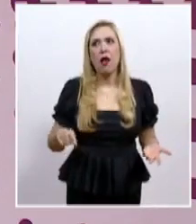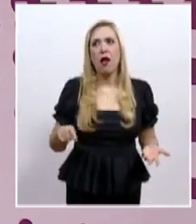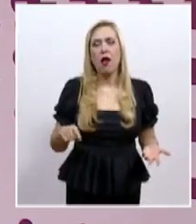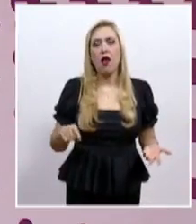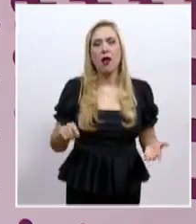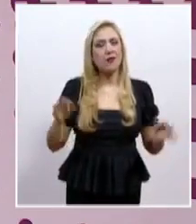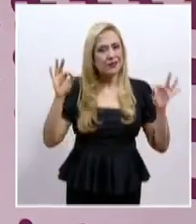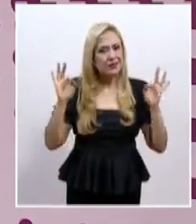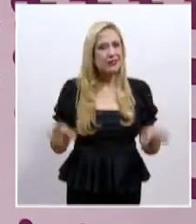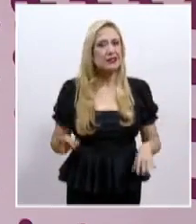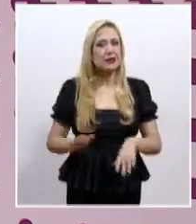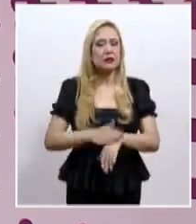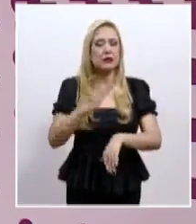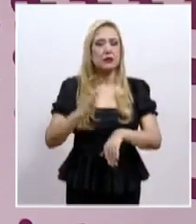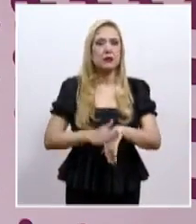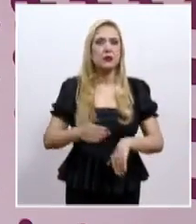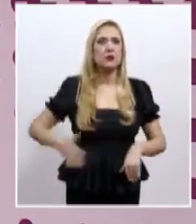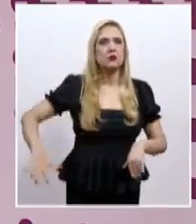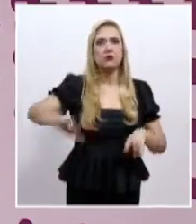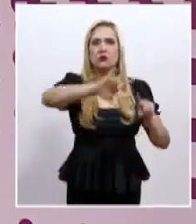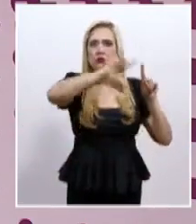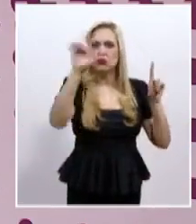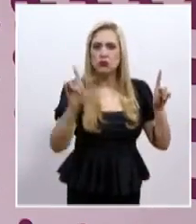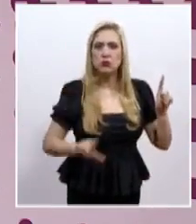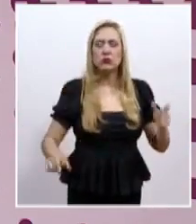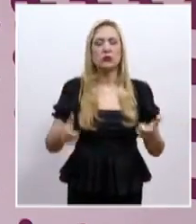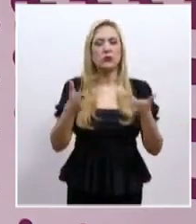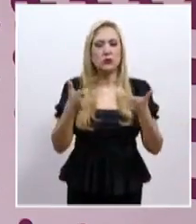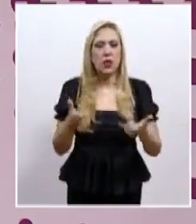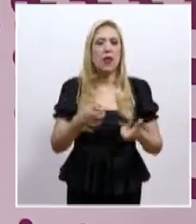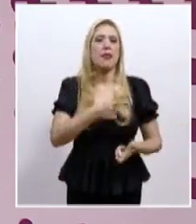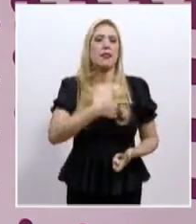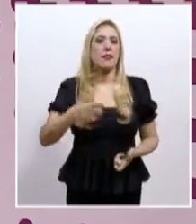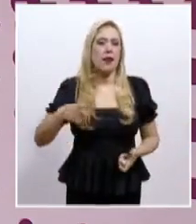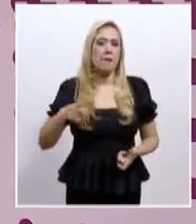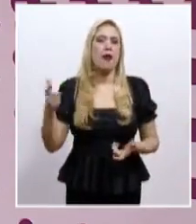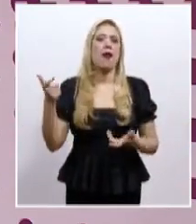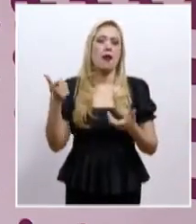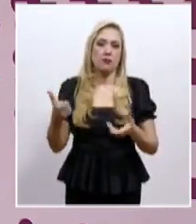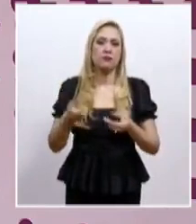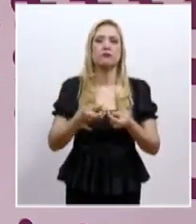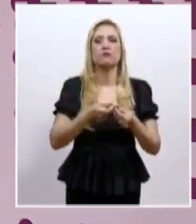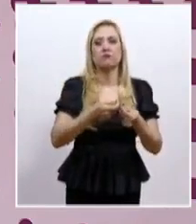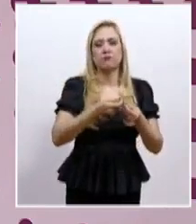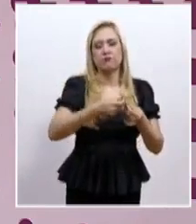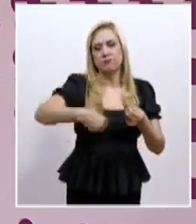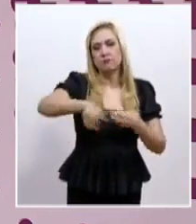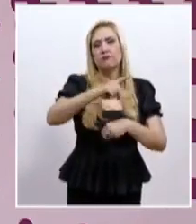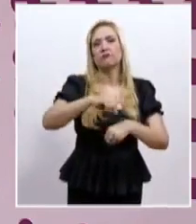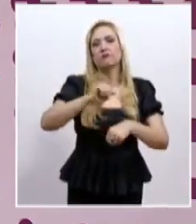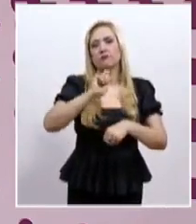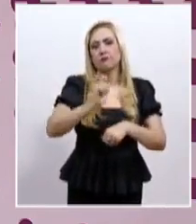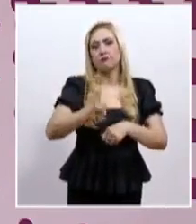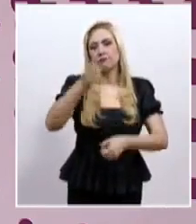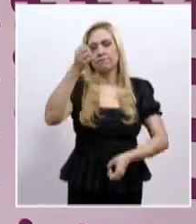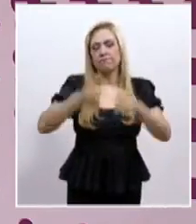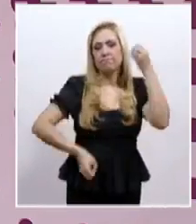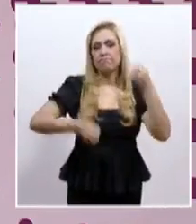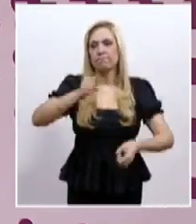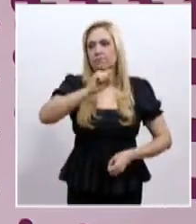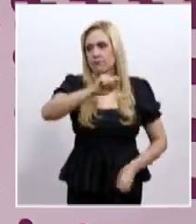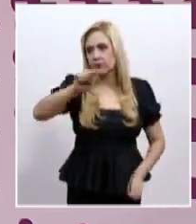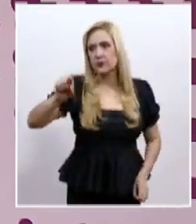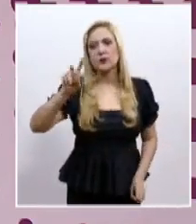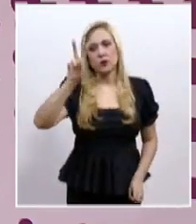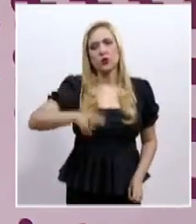de certeza a un país, a una economía, hay que dotar también de recursos a sus órganos que administran justicia, ¿no? Entonces,